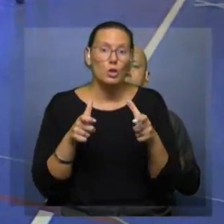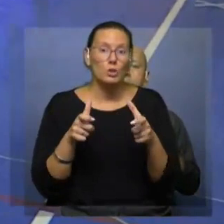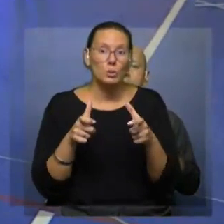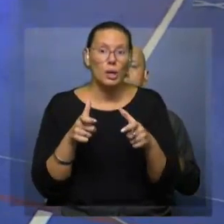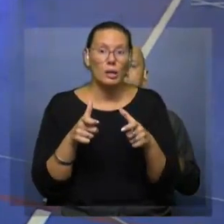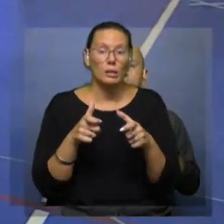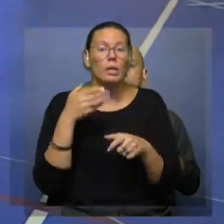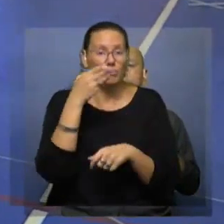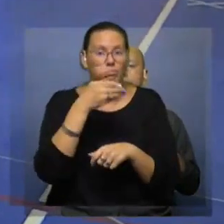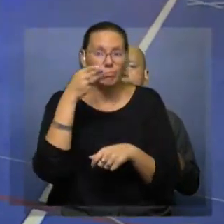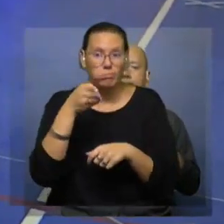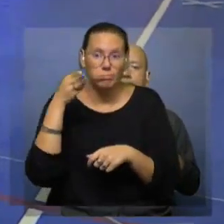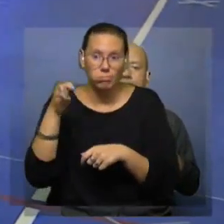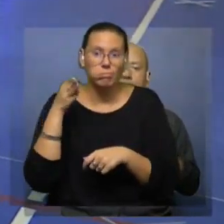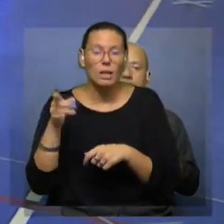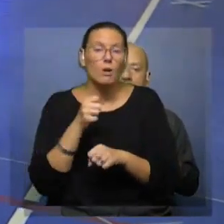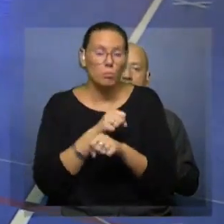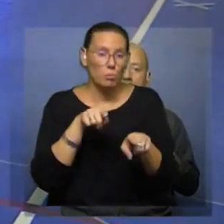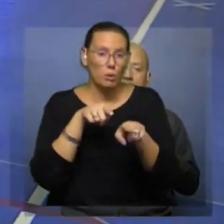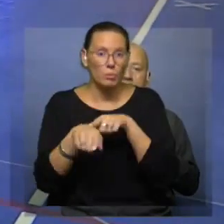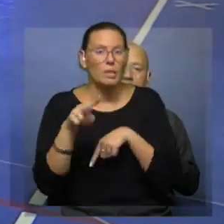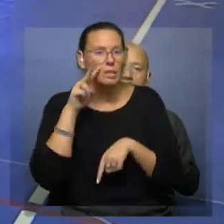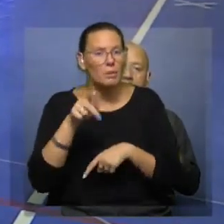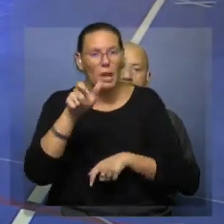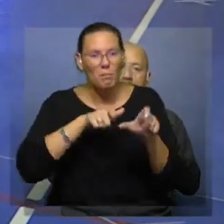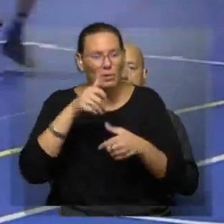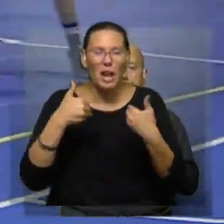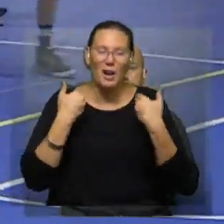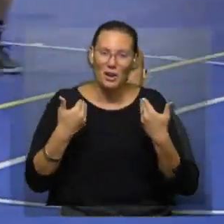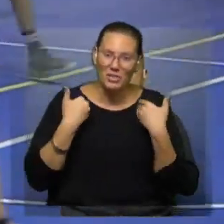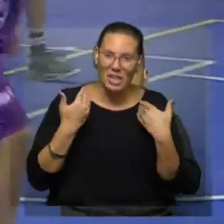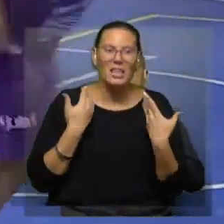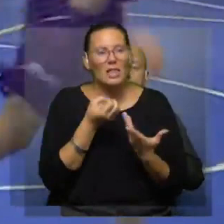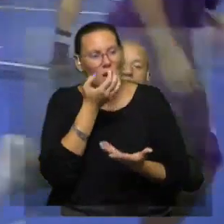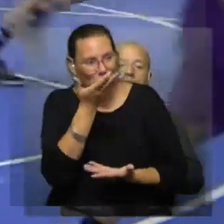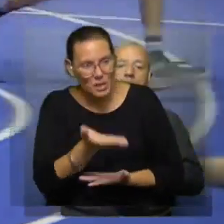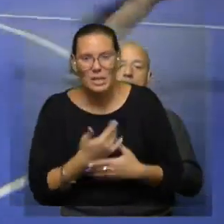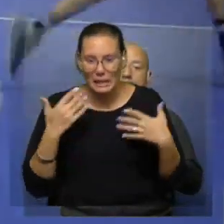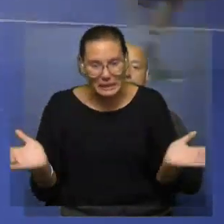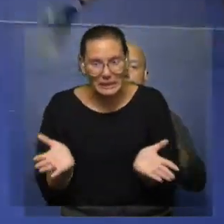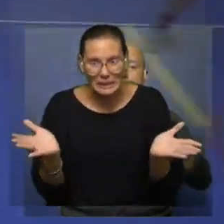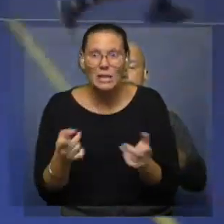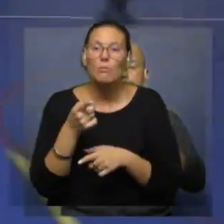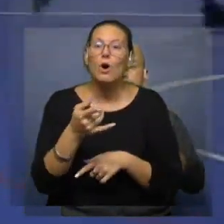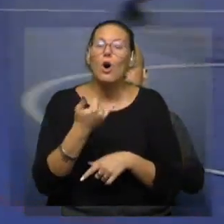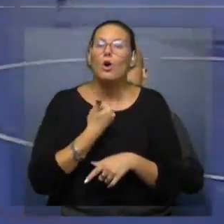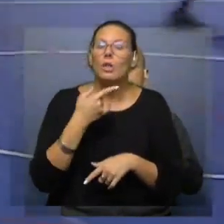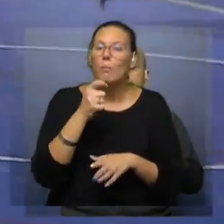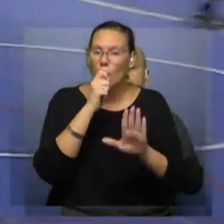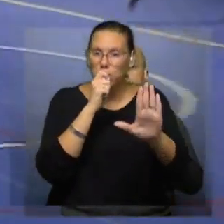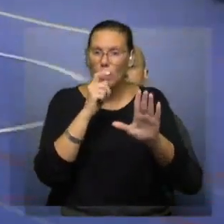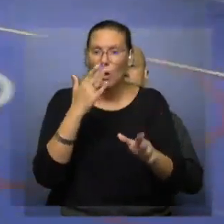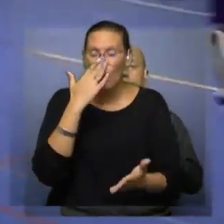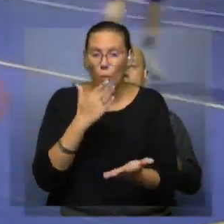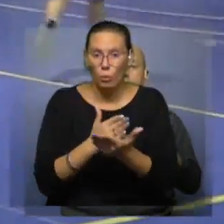varios móviles que estuvimos saliendo al aire y se veía siempre la gente muy contenta, muy dispuesta y dando para adelante. Contame, vos fuiste árbitra de la instancia